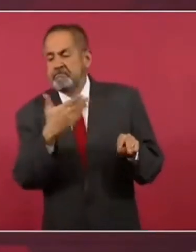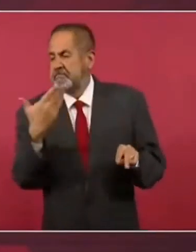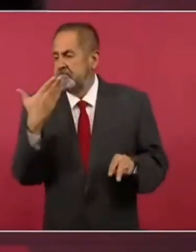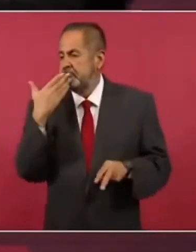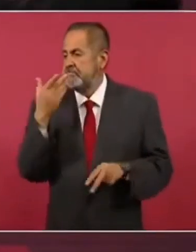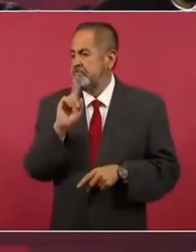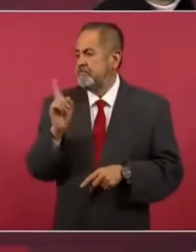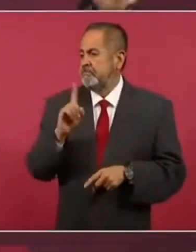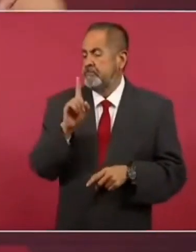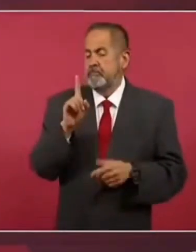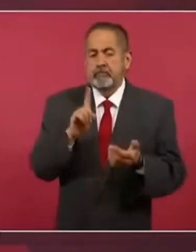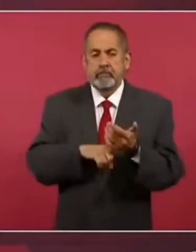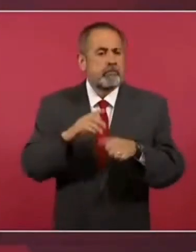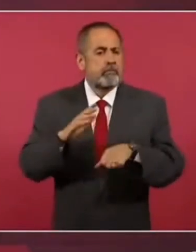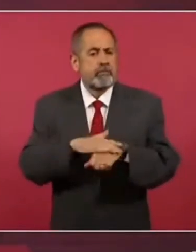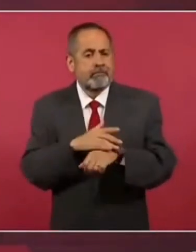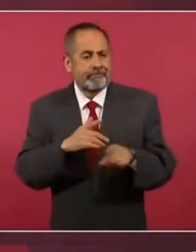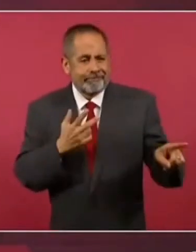Por esa actitud.